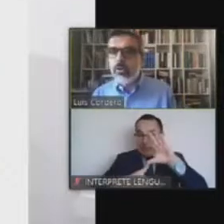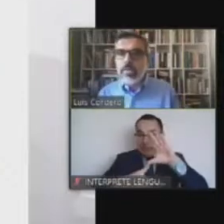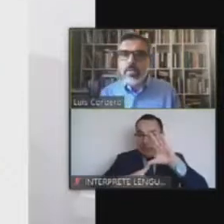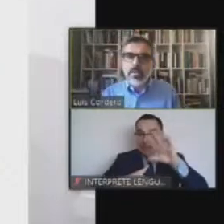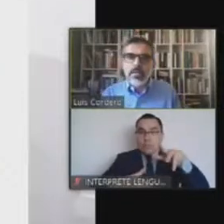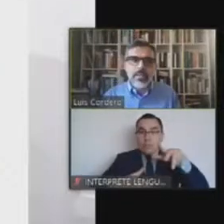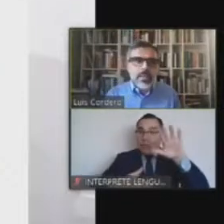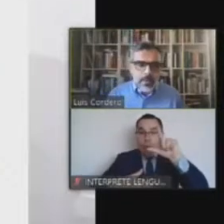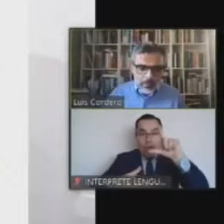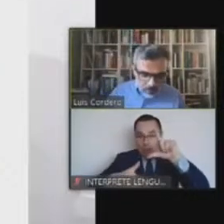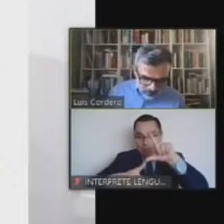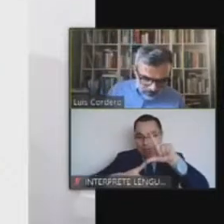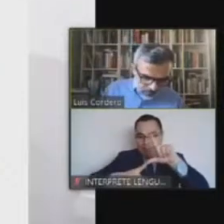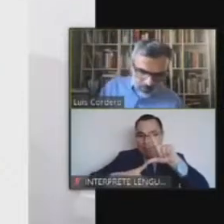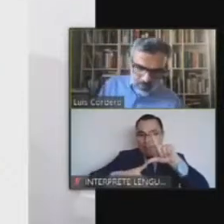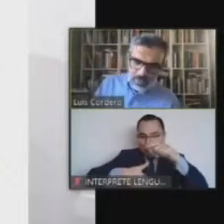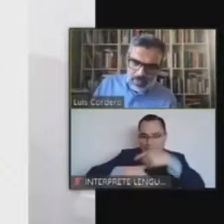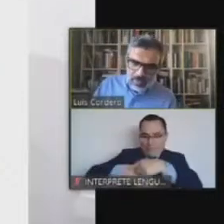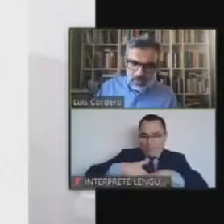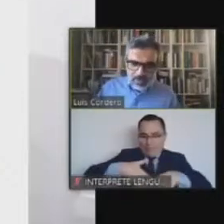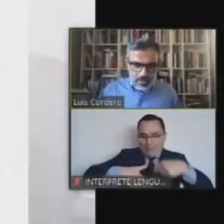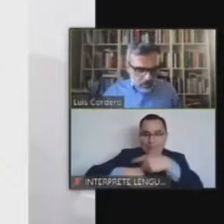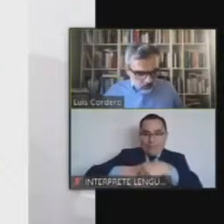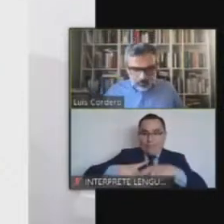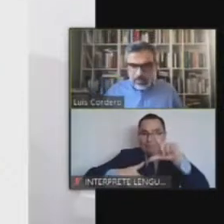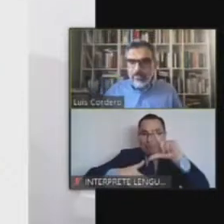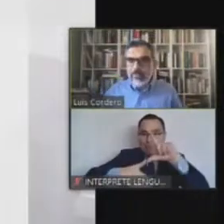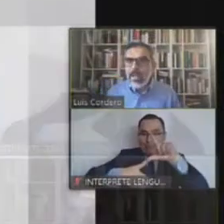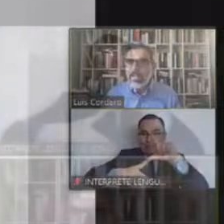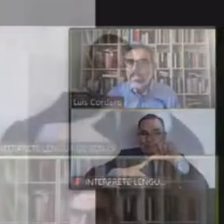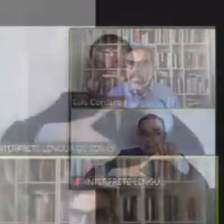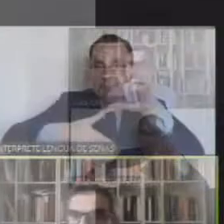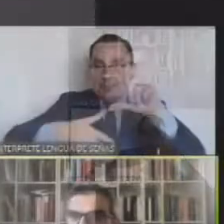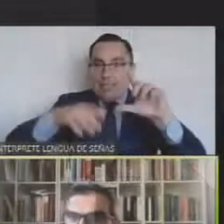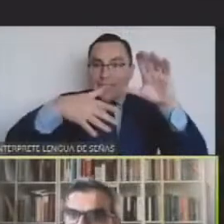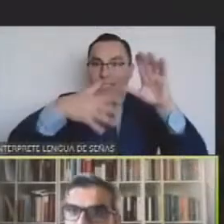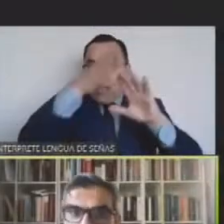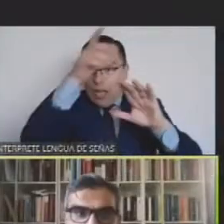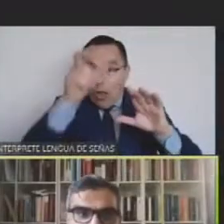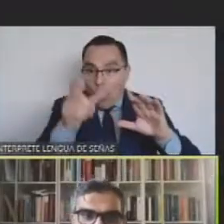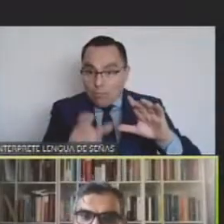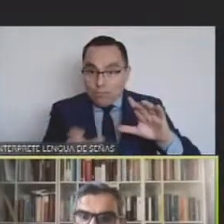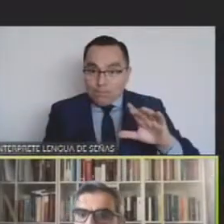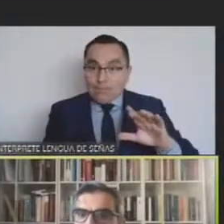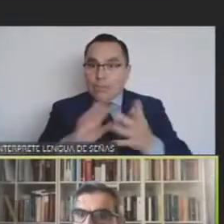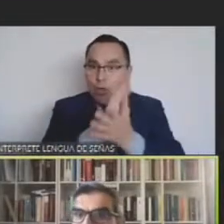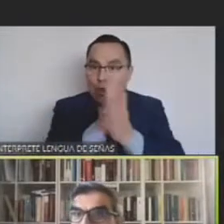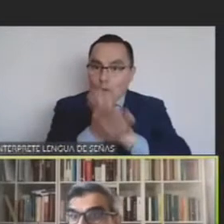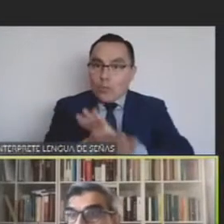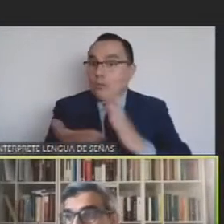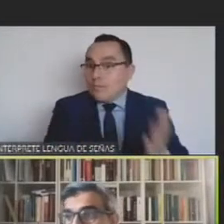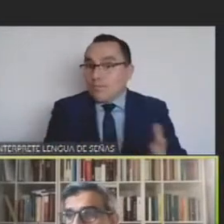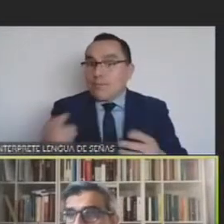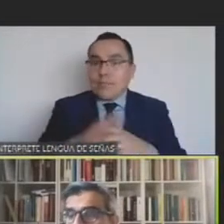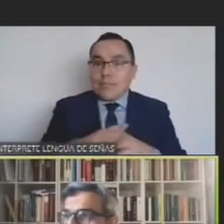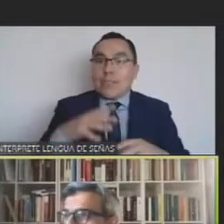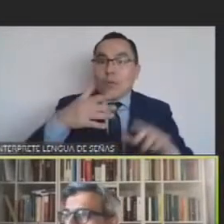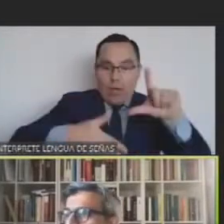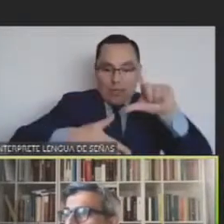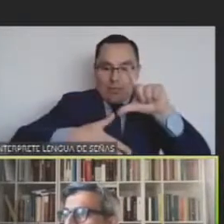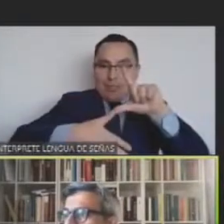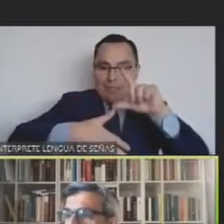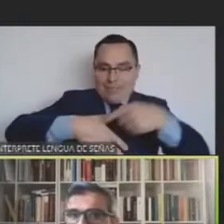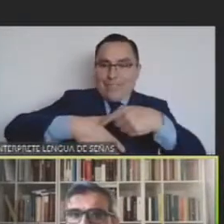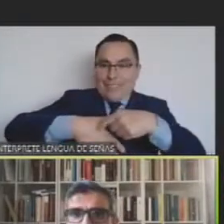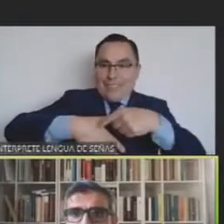rato se nos olvida, y es que esta larga y angosta faja de tierra queda en un lugar y en un espacio que se llama América Latina, y en parte